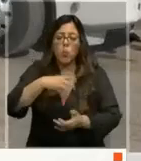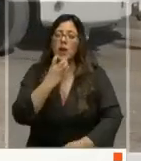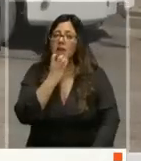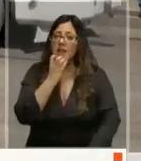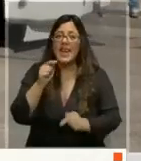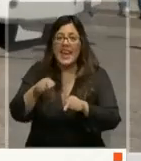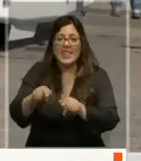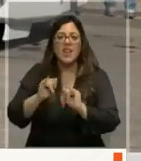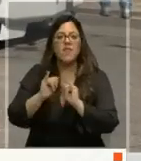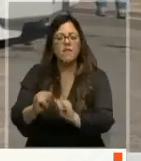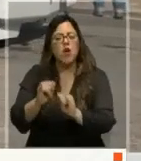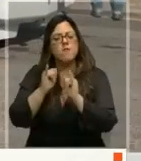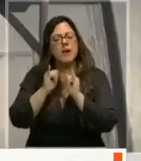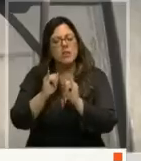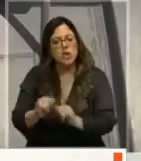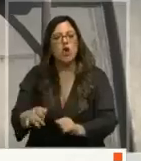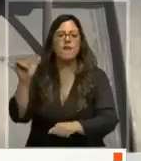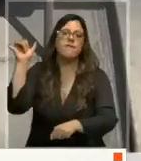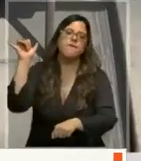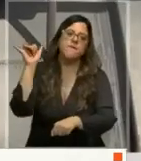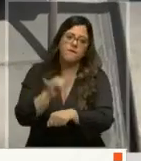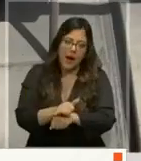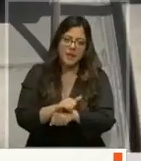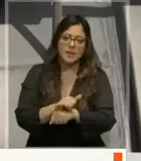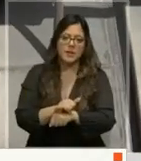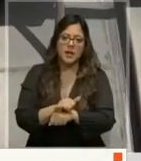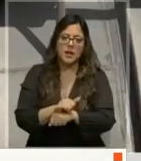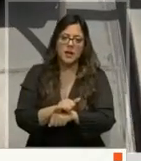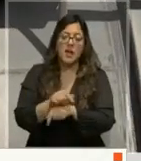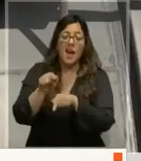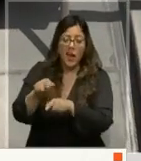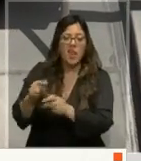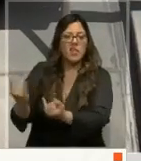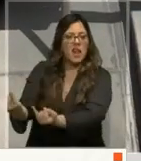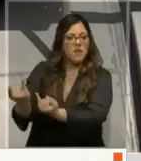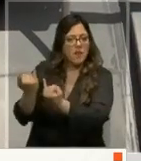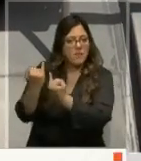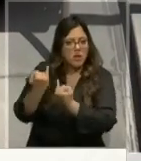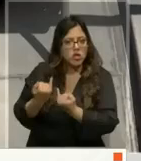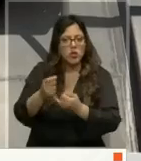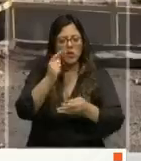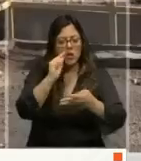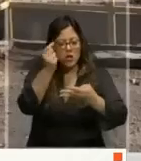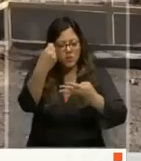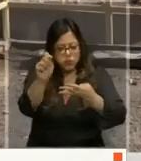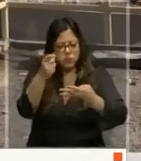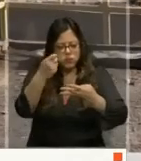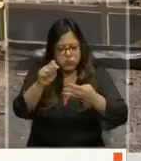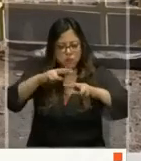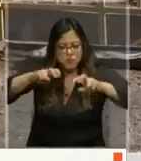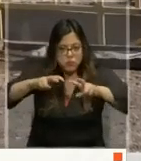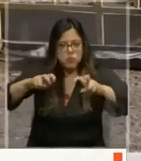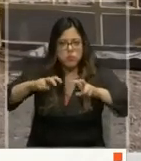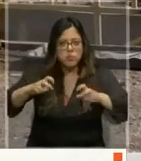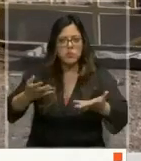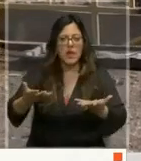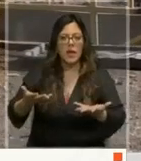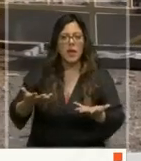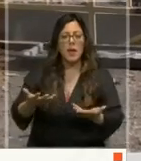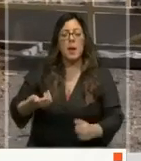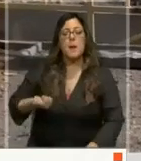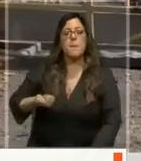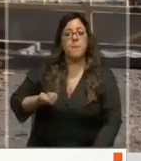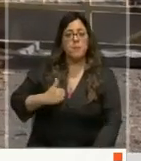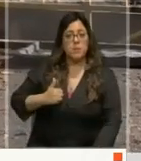es total y absolutamente falsa de acuerdo a las informaciones que han sido chequeadas por la policía de Carabineros y además